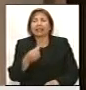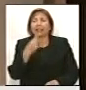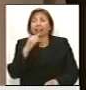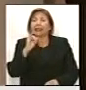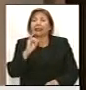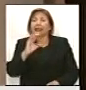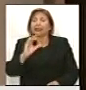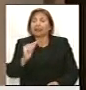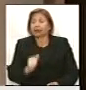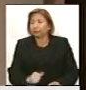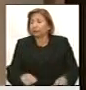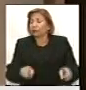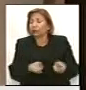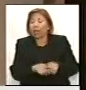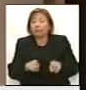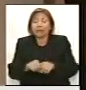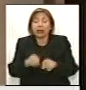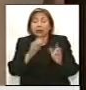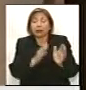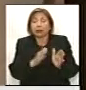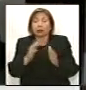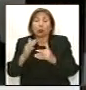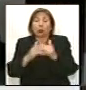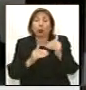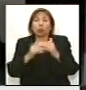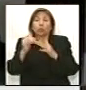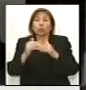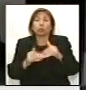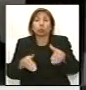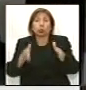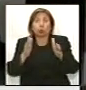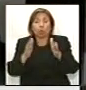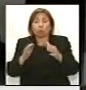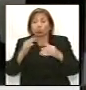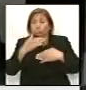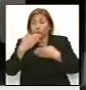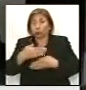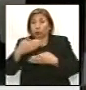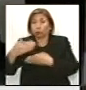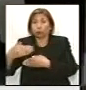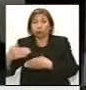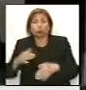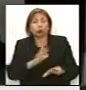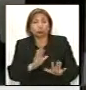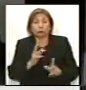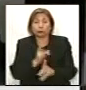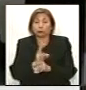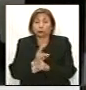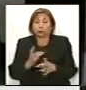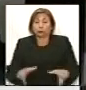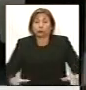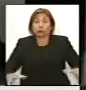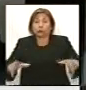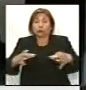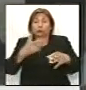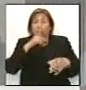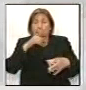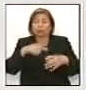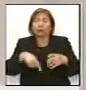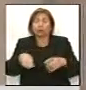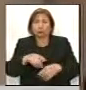También aseguró que se ha procedido con la construcción de defensas ribereñas, dando prioridad a reservorios y